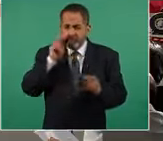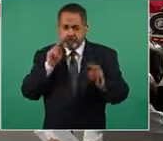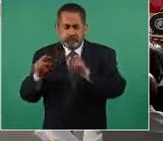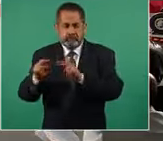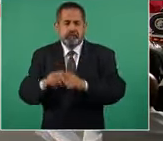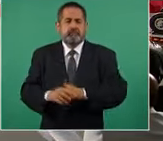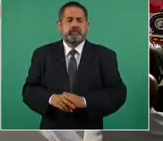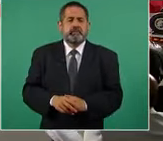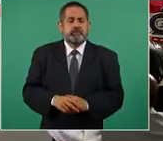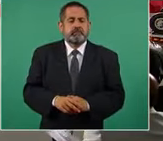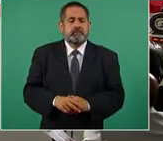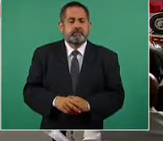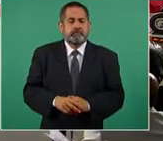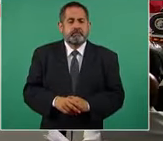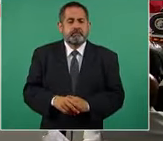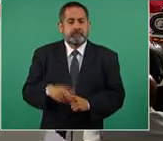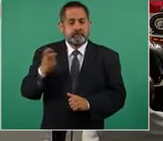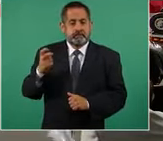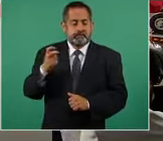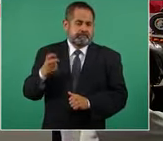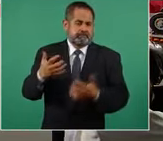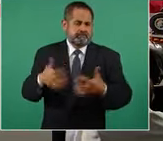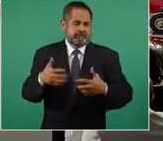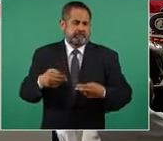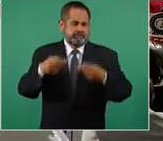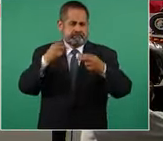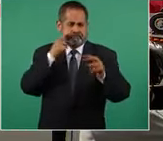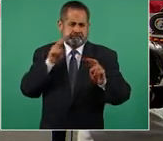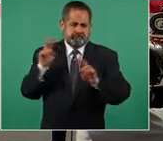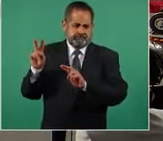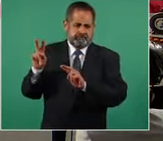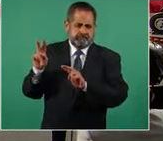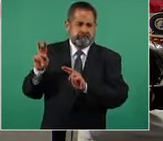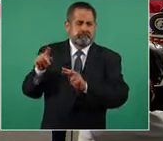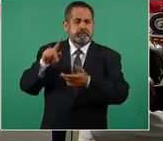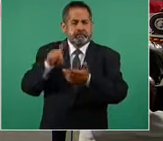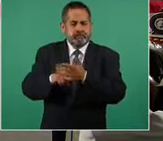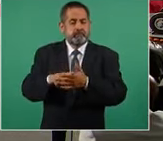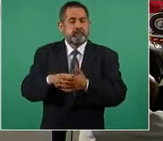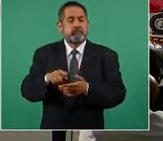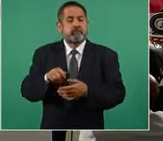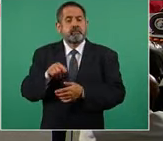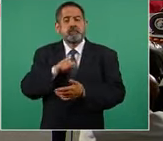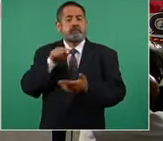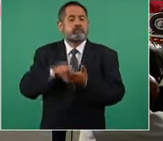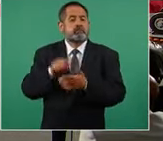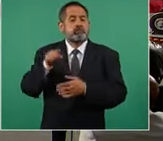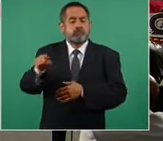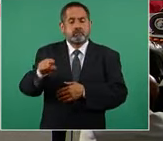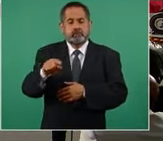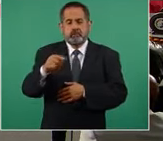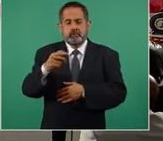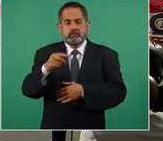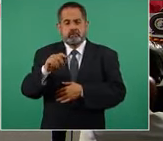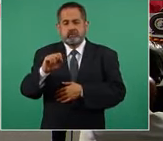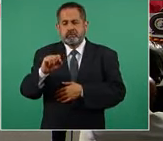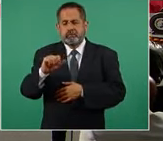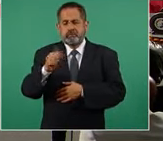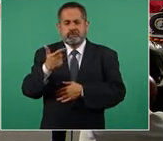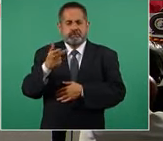Pasamos a las siguientes. Esta es la empresa, esta es la planta que tiene en la ciudad de Sagún. Es una planta muy